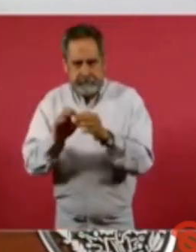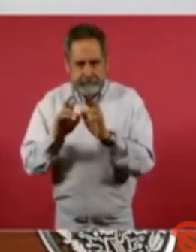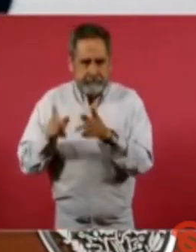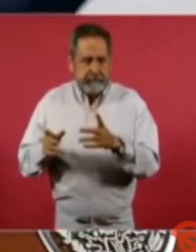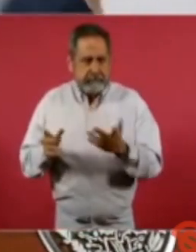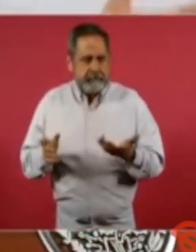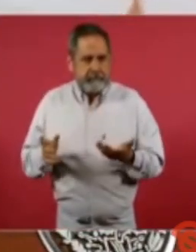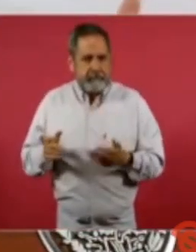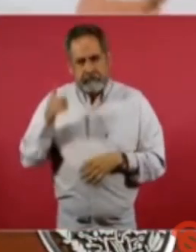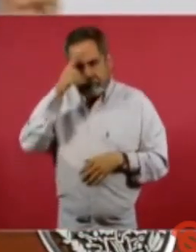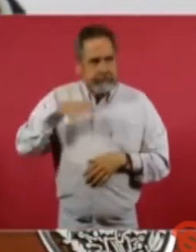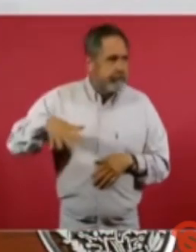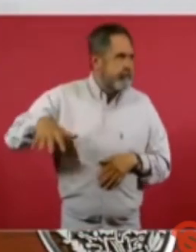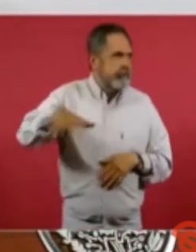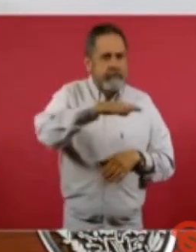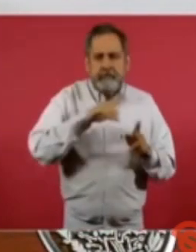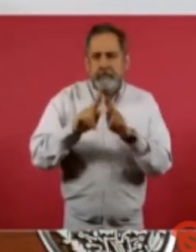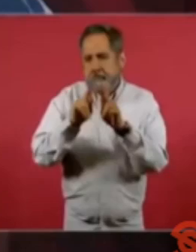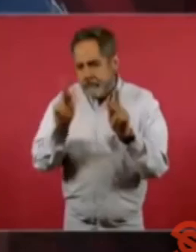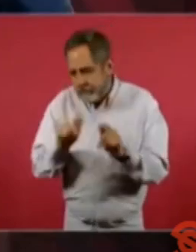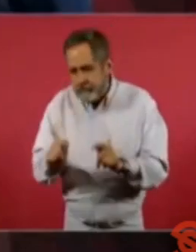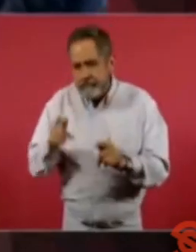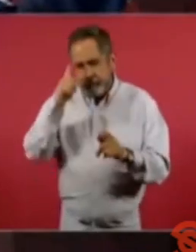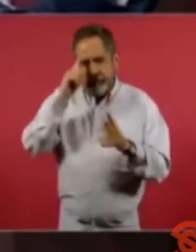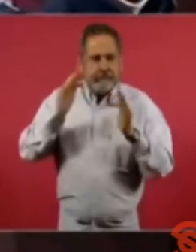para darle tranquilidad a esa nación, para